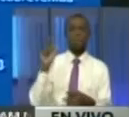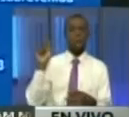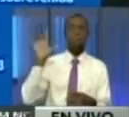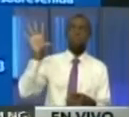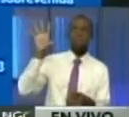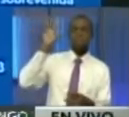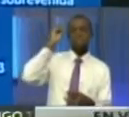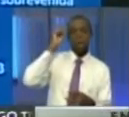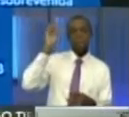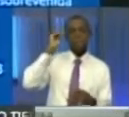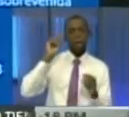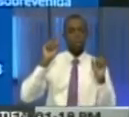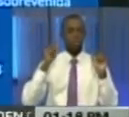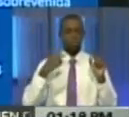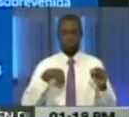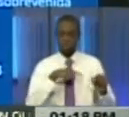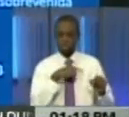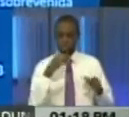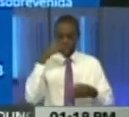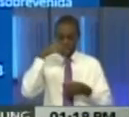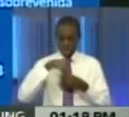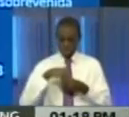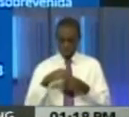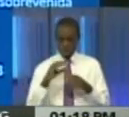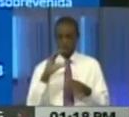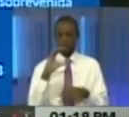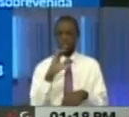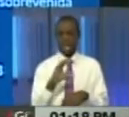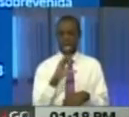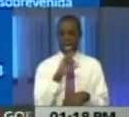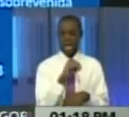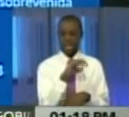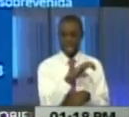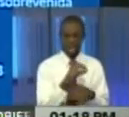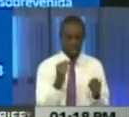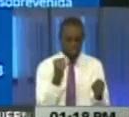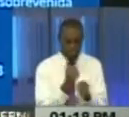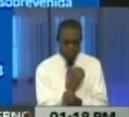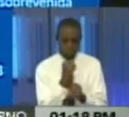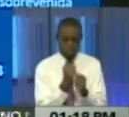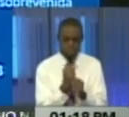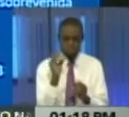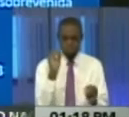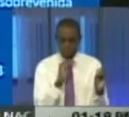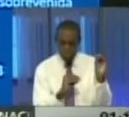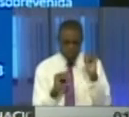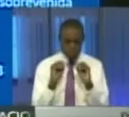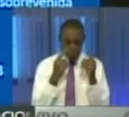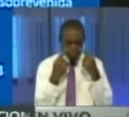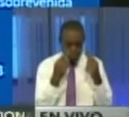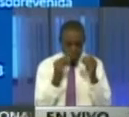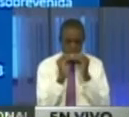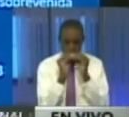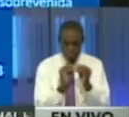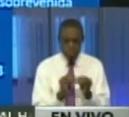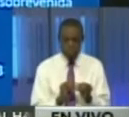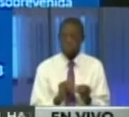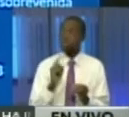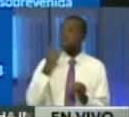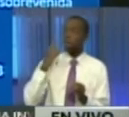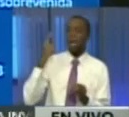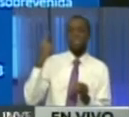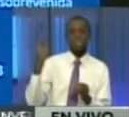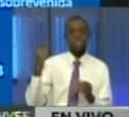hemos trabajado mucho en el Consejo Nacional Electoral, que nosotros analizamos todos y cada uno de los